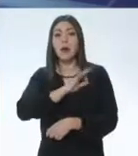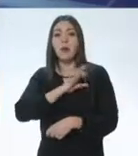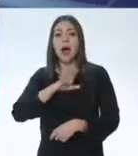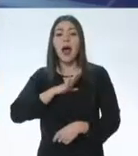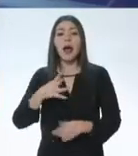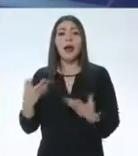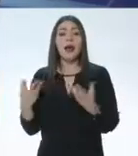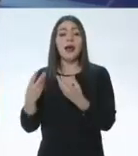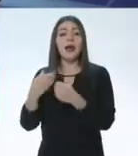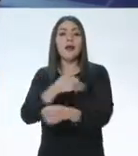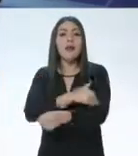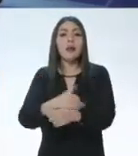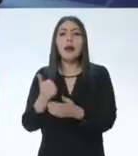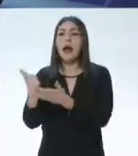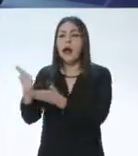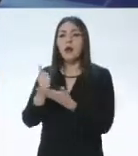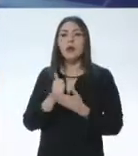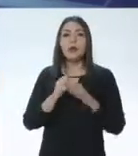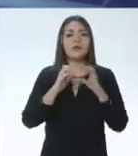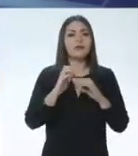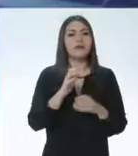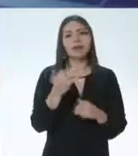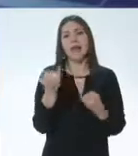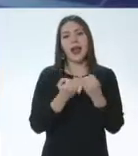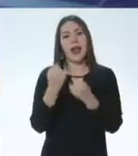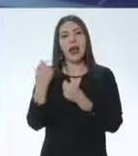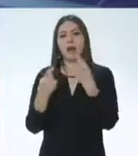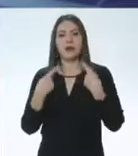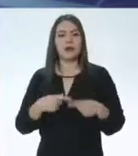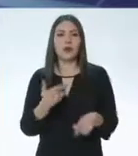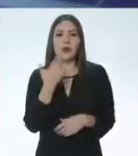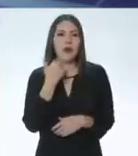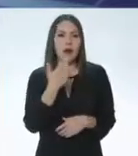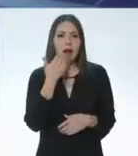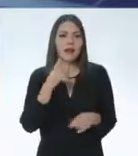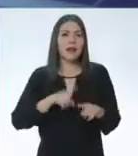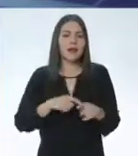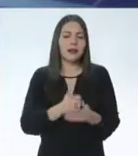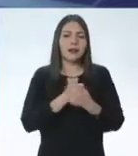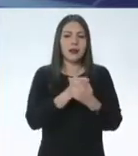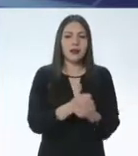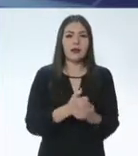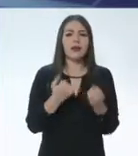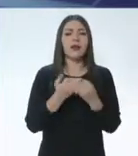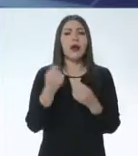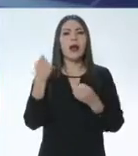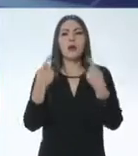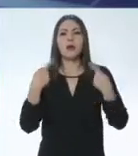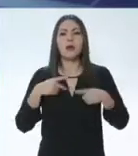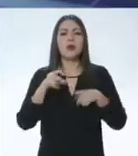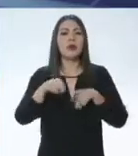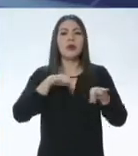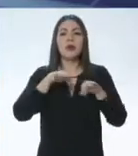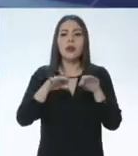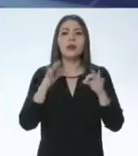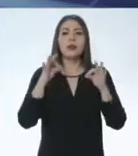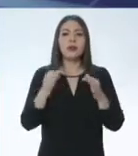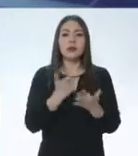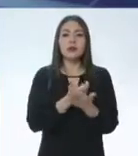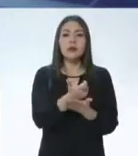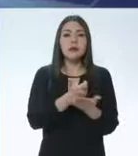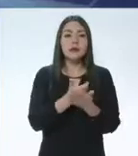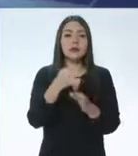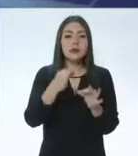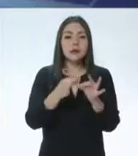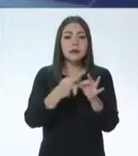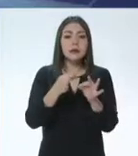si pensamos en un estado que tampoco ofrece jubilaciones, ¿no?, donde muchas personas trabajan en la informalidad y no están, digamos, no cuentan con el